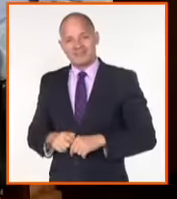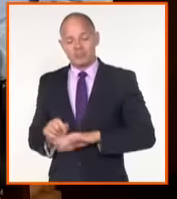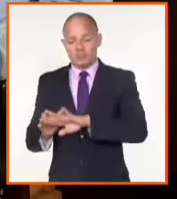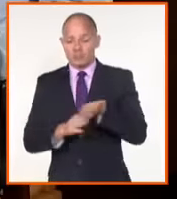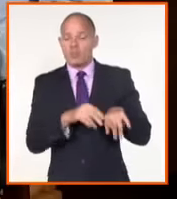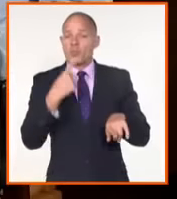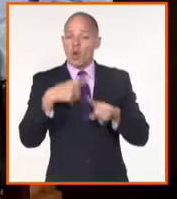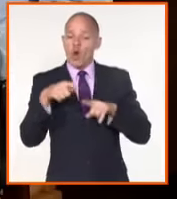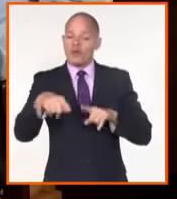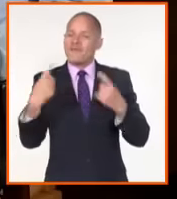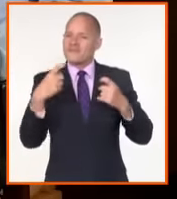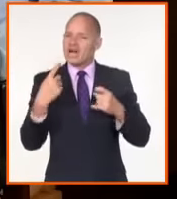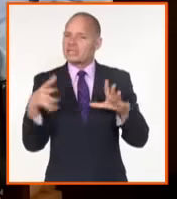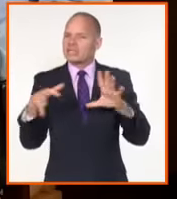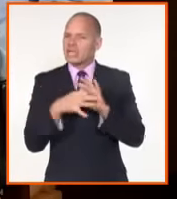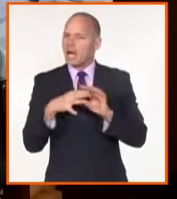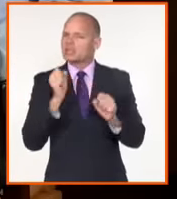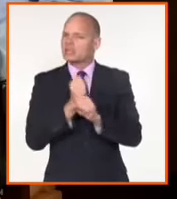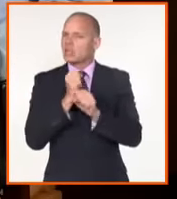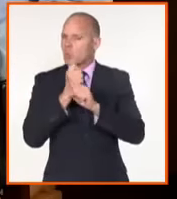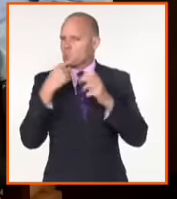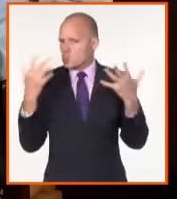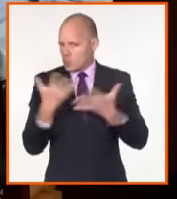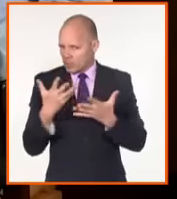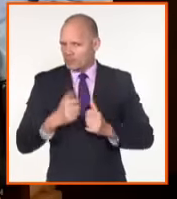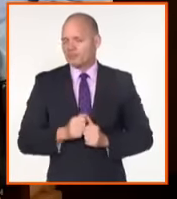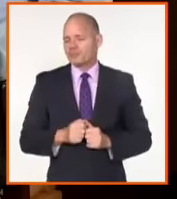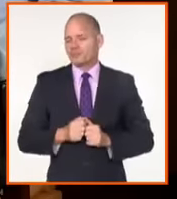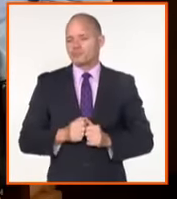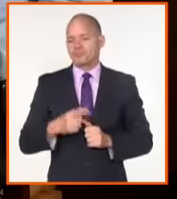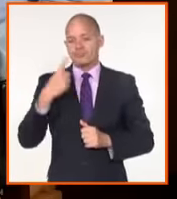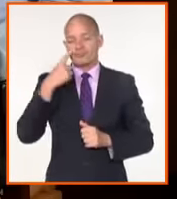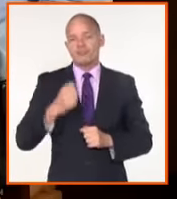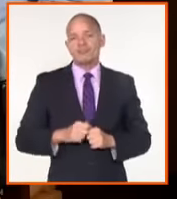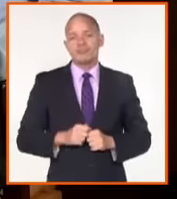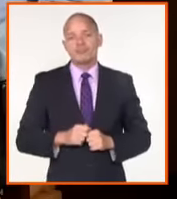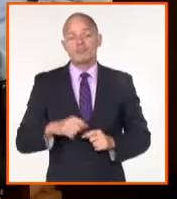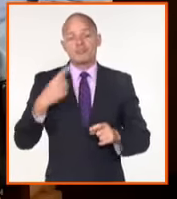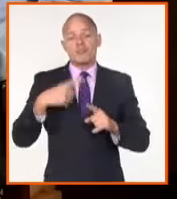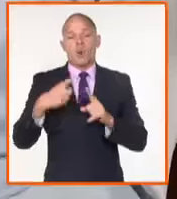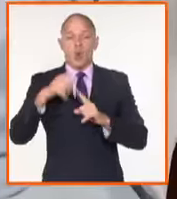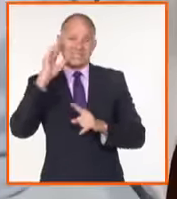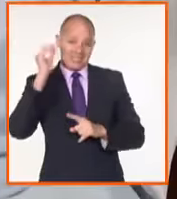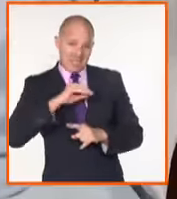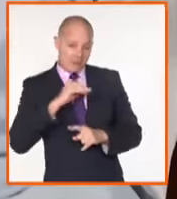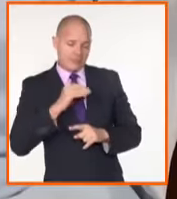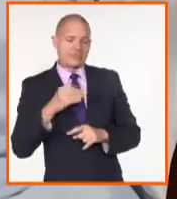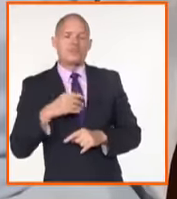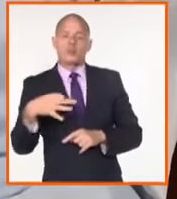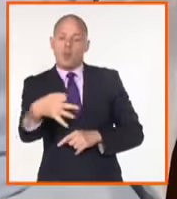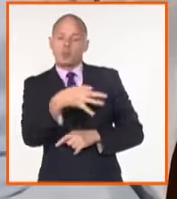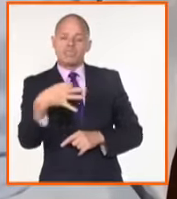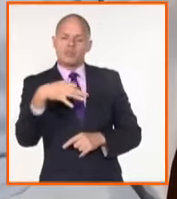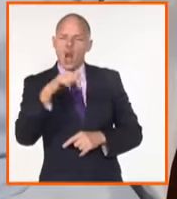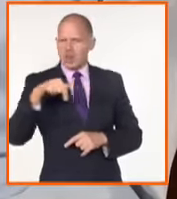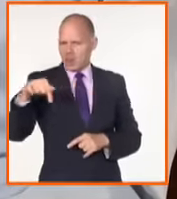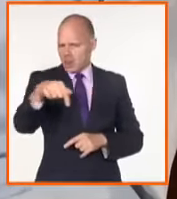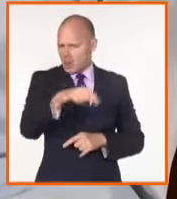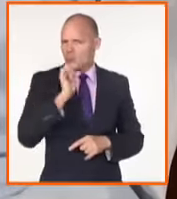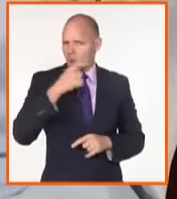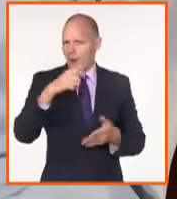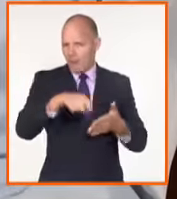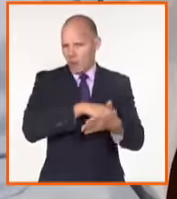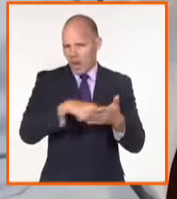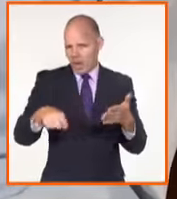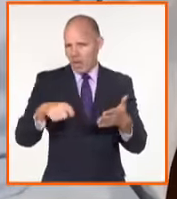Popular, que es donde están, que está conformada por los delegados de circunscripciones, que fueron nominados, postulados, elegidos